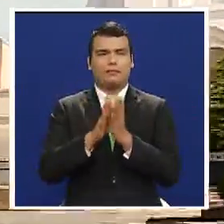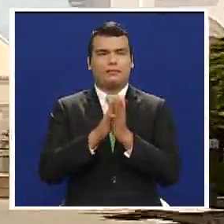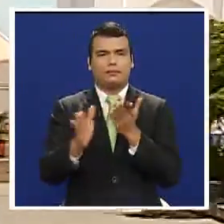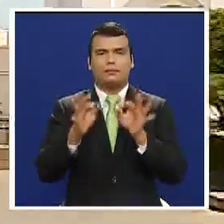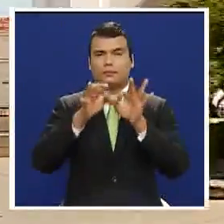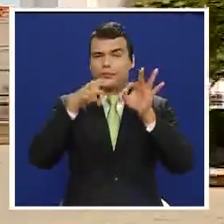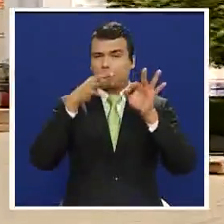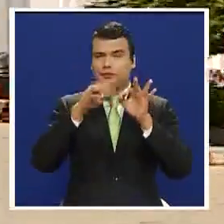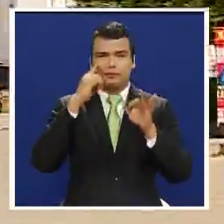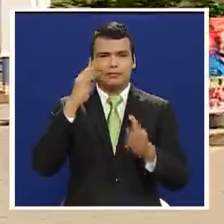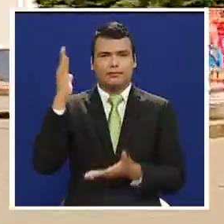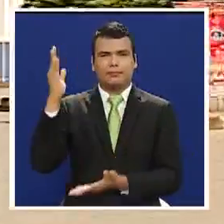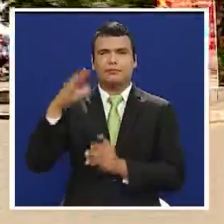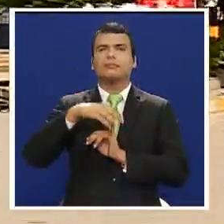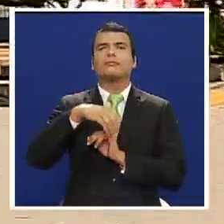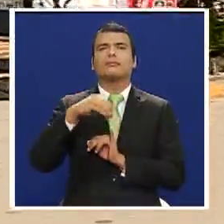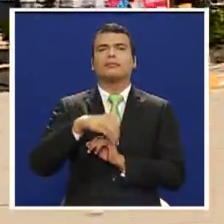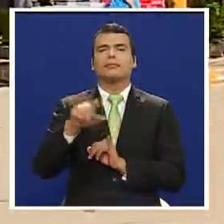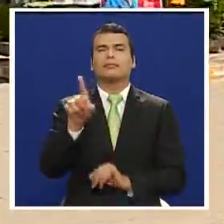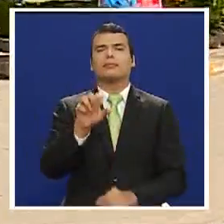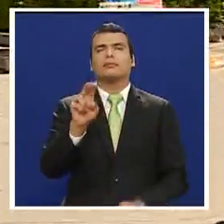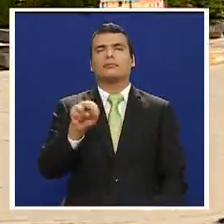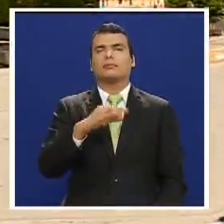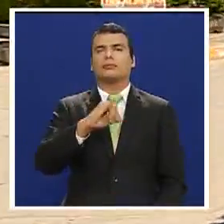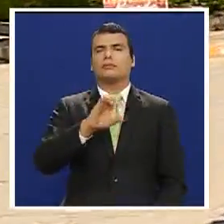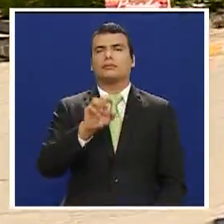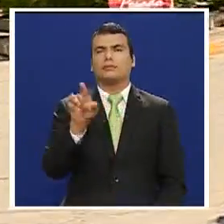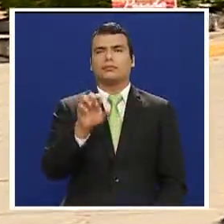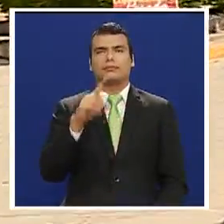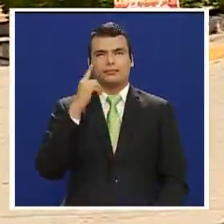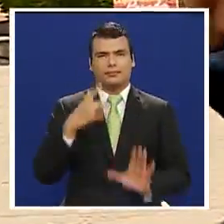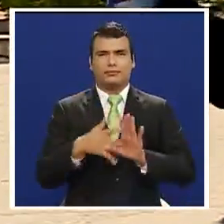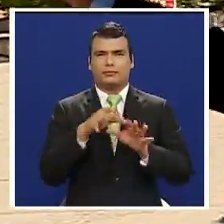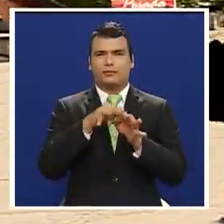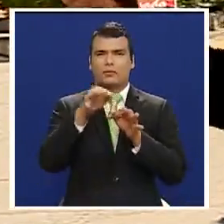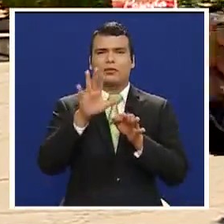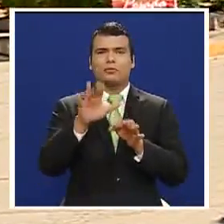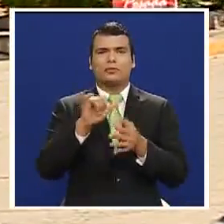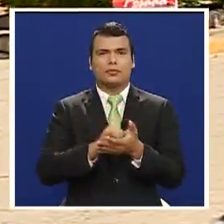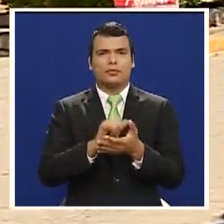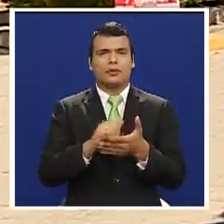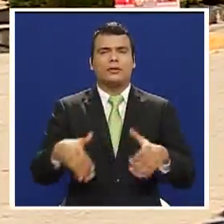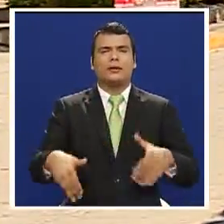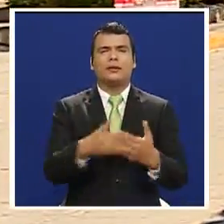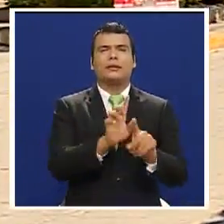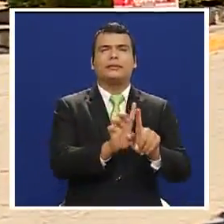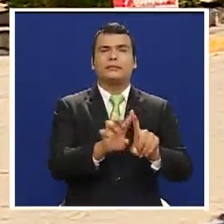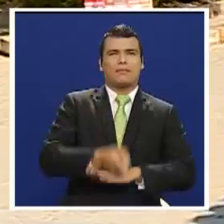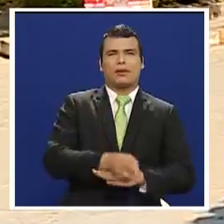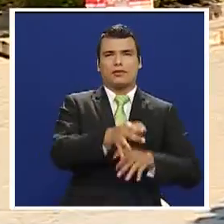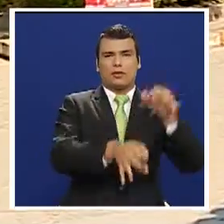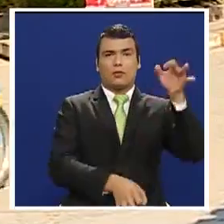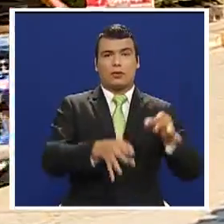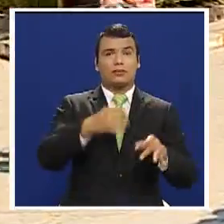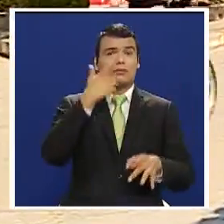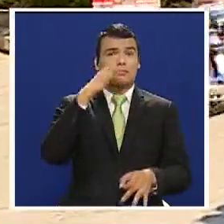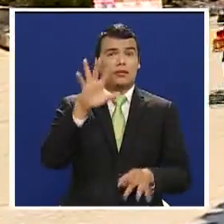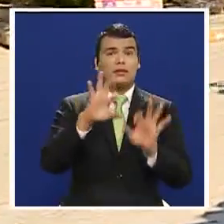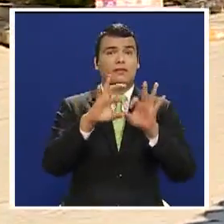en esta población. Este año van 11 personas asesinadas hasta la fecha, el mismo número que se registró en los 5 primeros meses